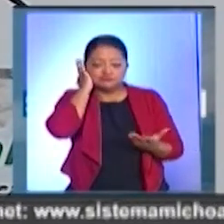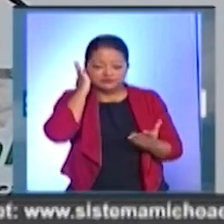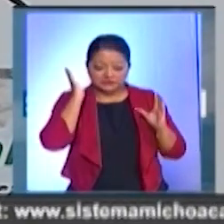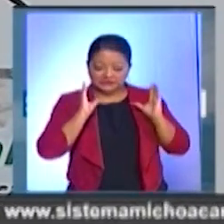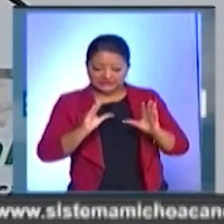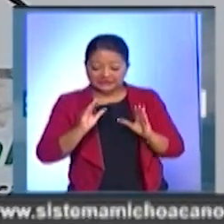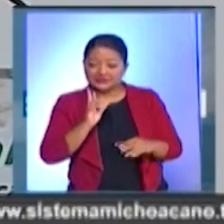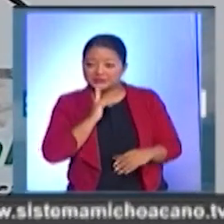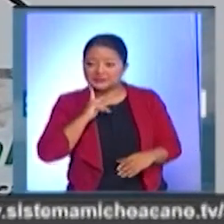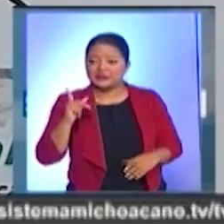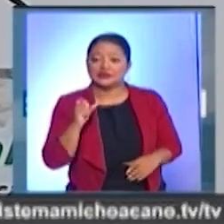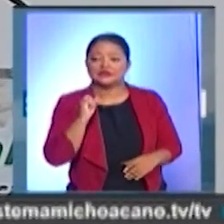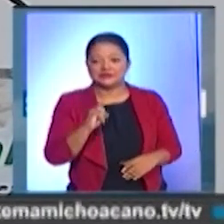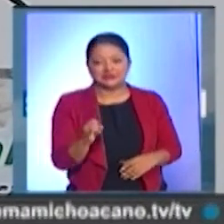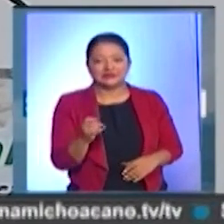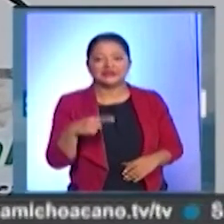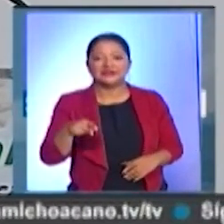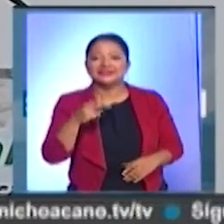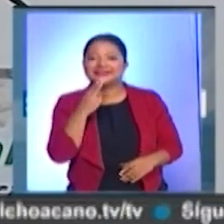fragmentación